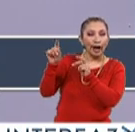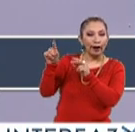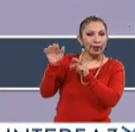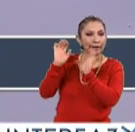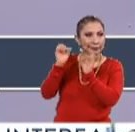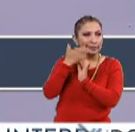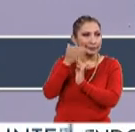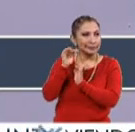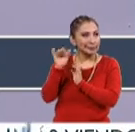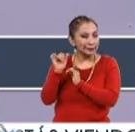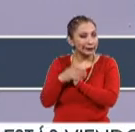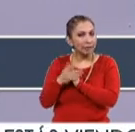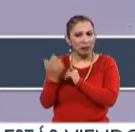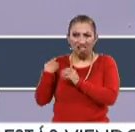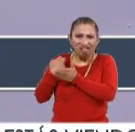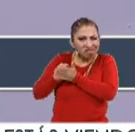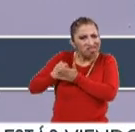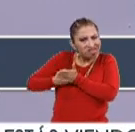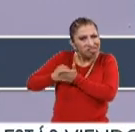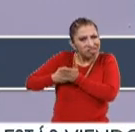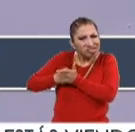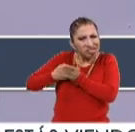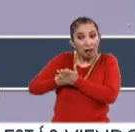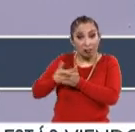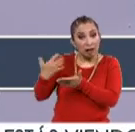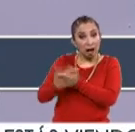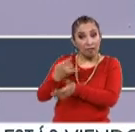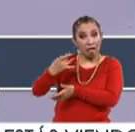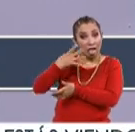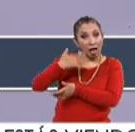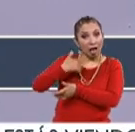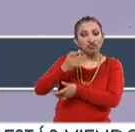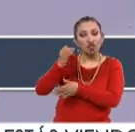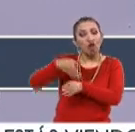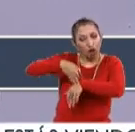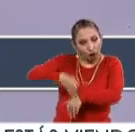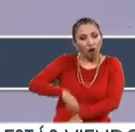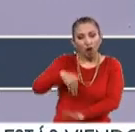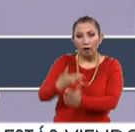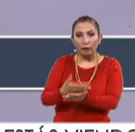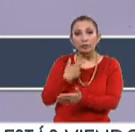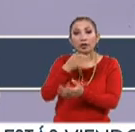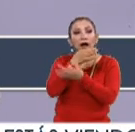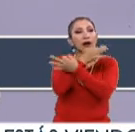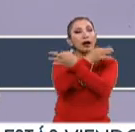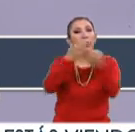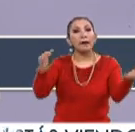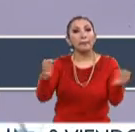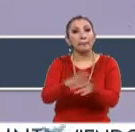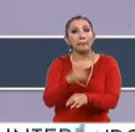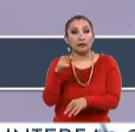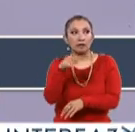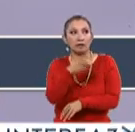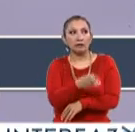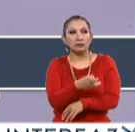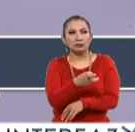no? Pero era terquísimo y ganó. Y claro, y gracias a eso se empezó a difundir, porque